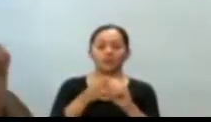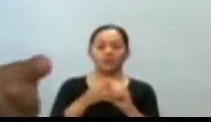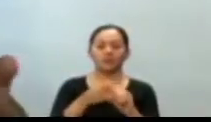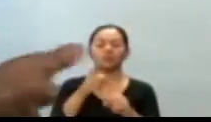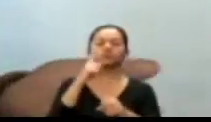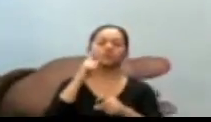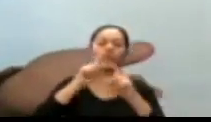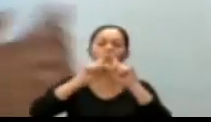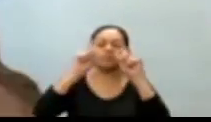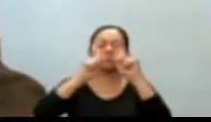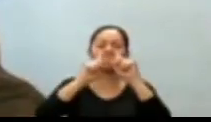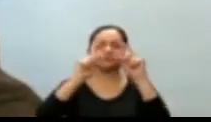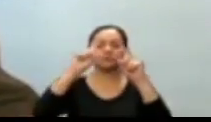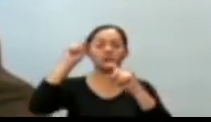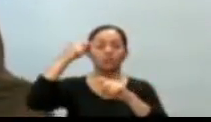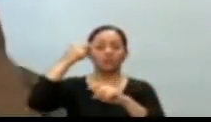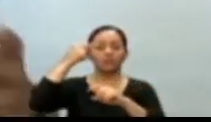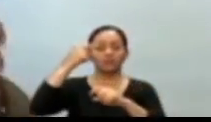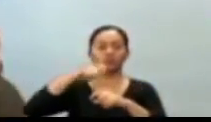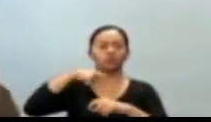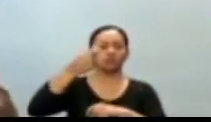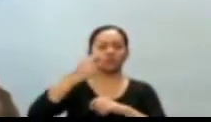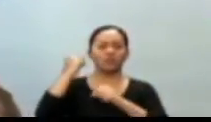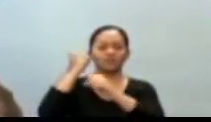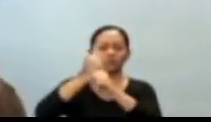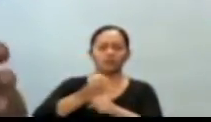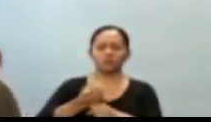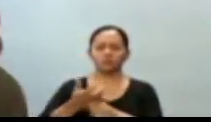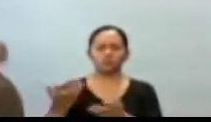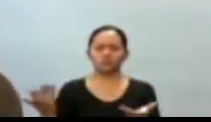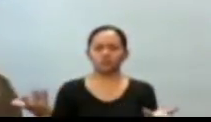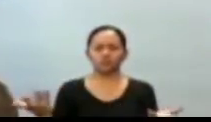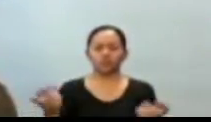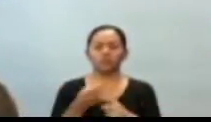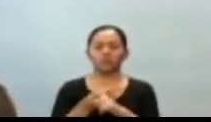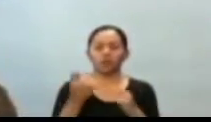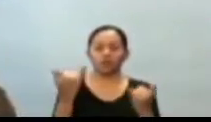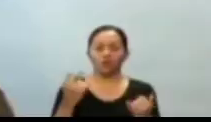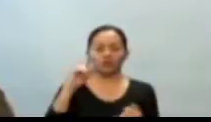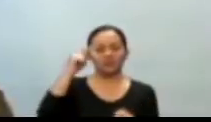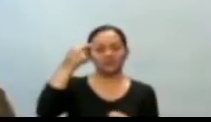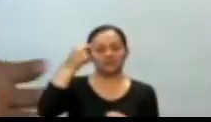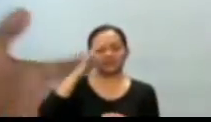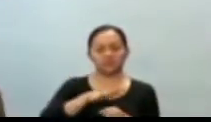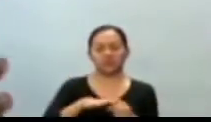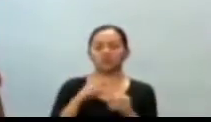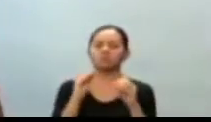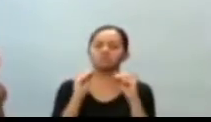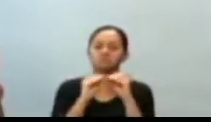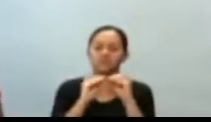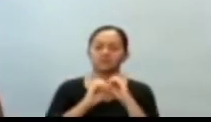y a las organizaciones no gubernamentales. Ahora tenemos un Estado mucho más eficiente,